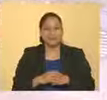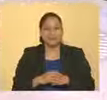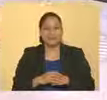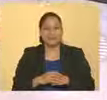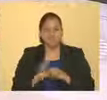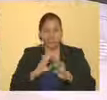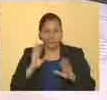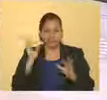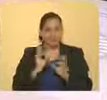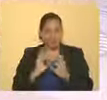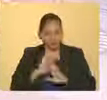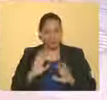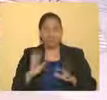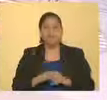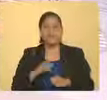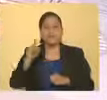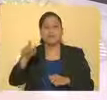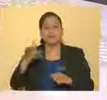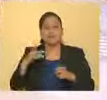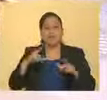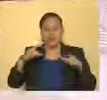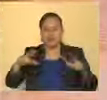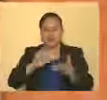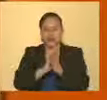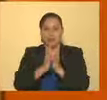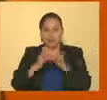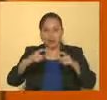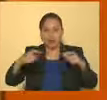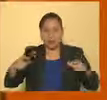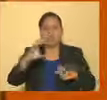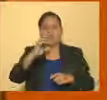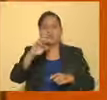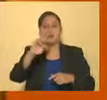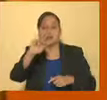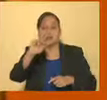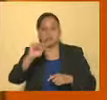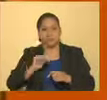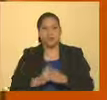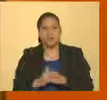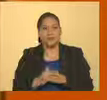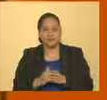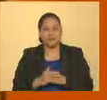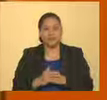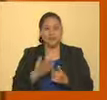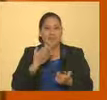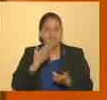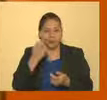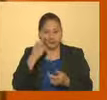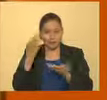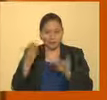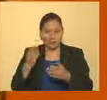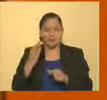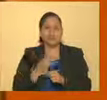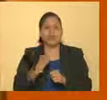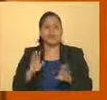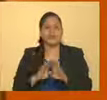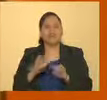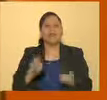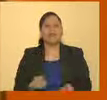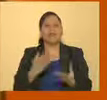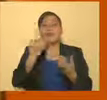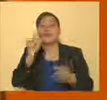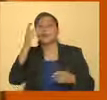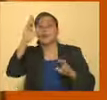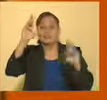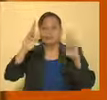estás listo? Ya, listísimo. ¿Tú vas a hacer las crepas? Sí. Va que va. Yo las hago. Ay, para nuestra receta de las crepas vamos a